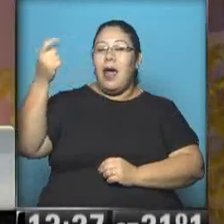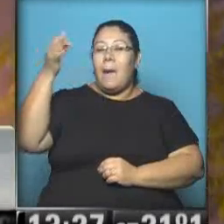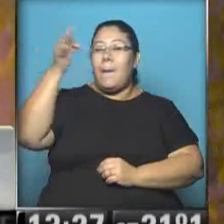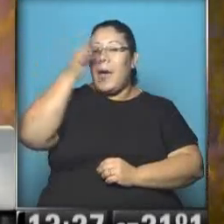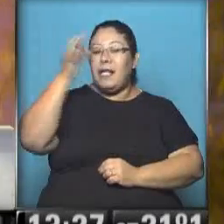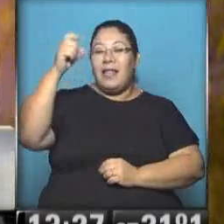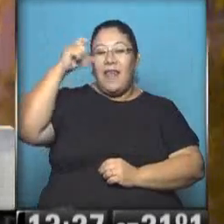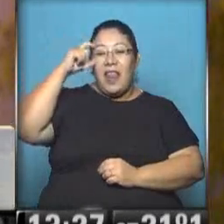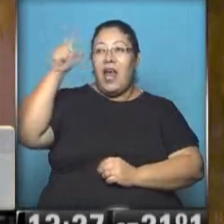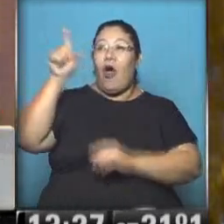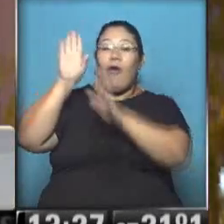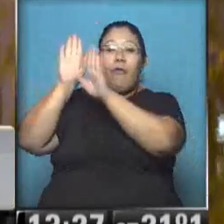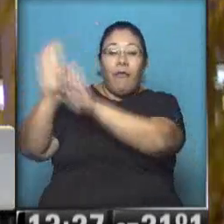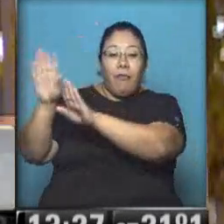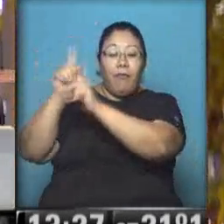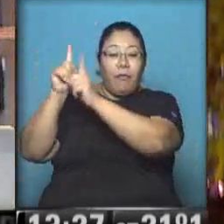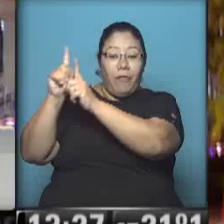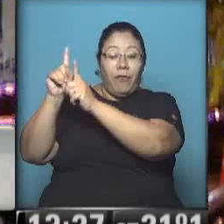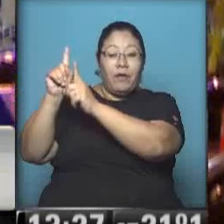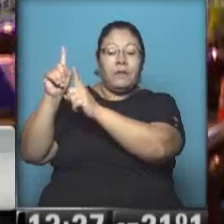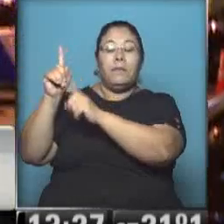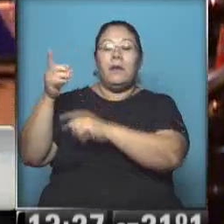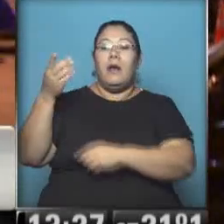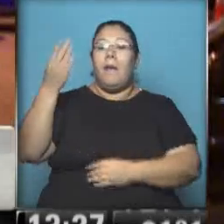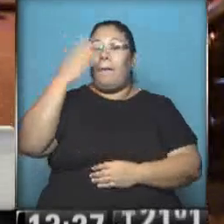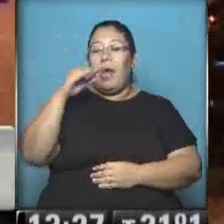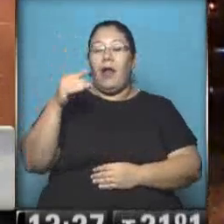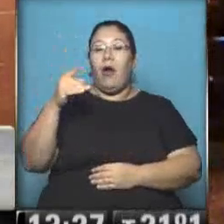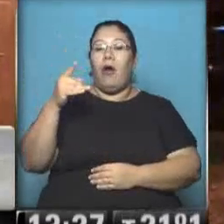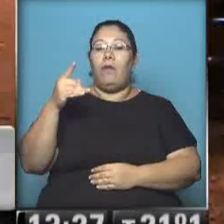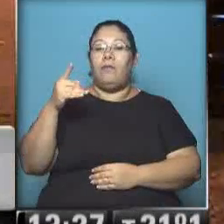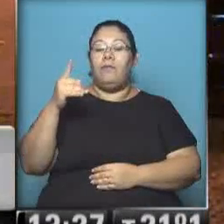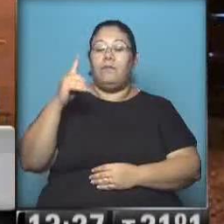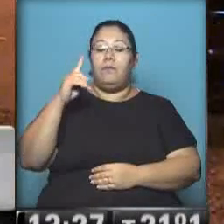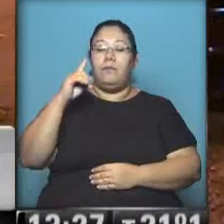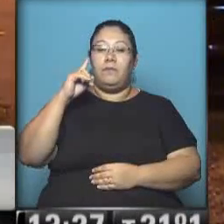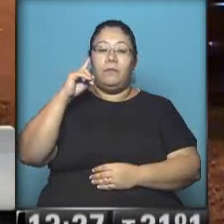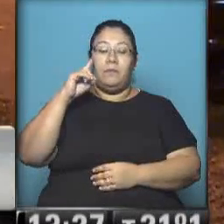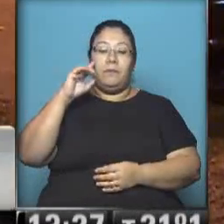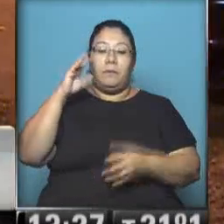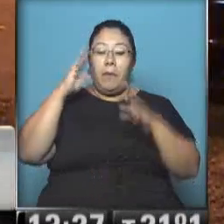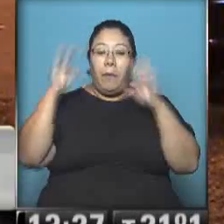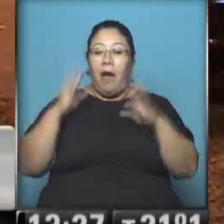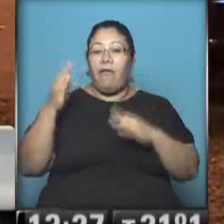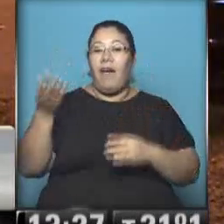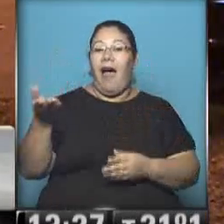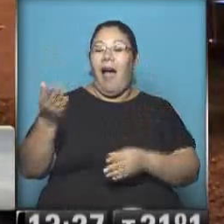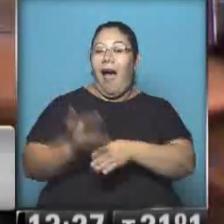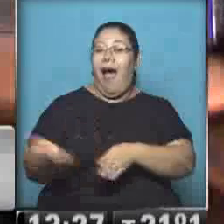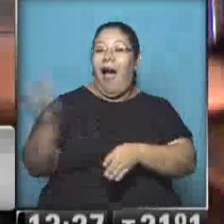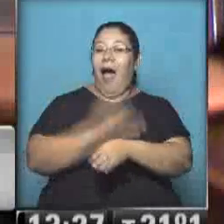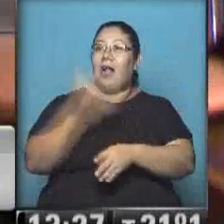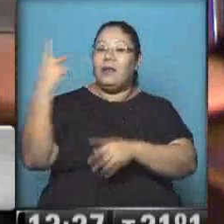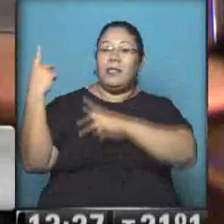Yo lo que digo es, los elementos que él tenía forman parte de un expediente, y cuando uno hace una denuncia de esta